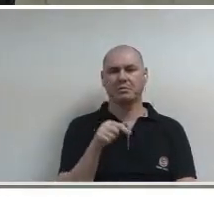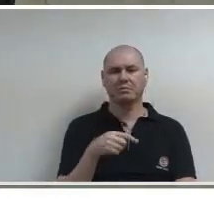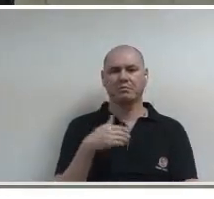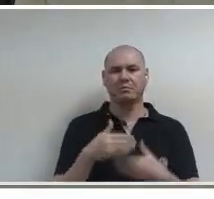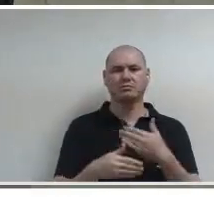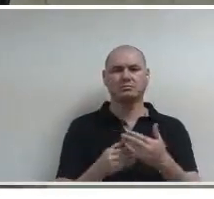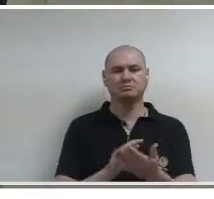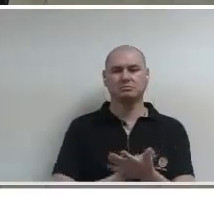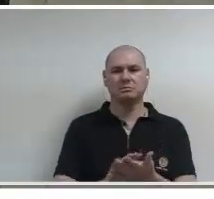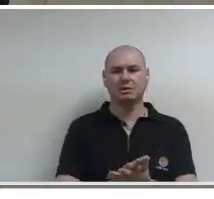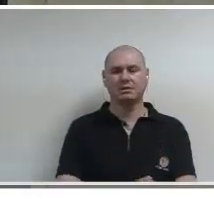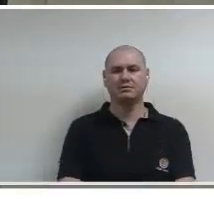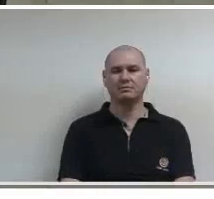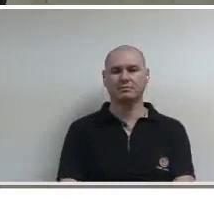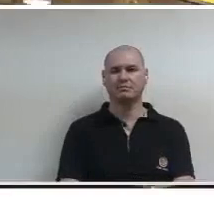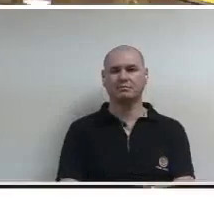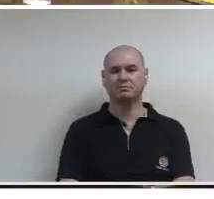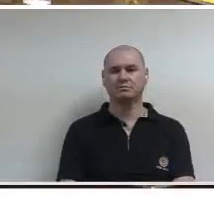Nagendai,